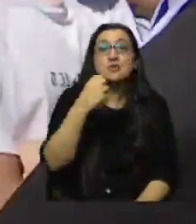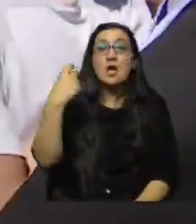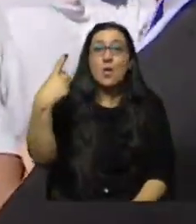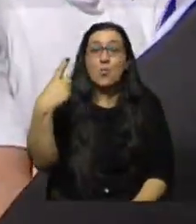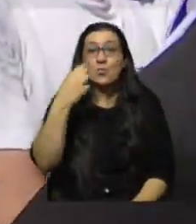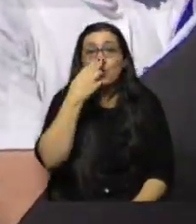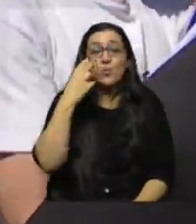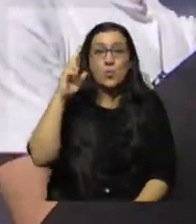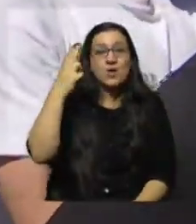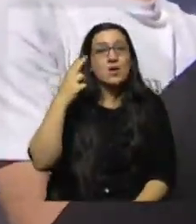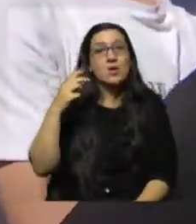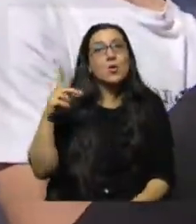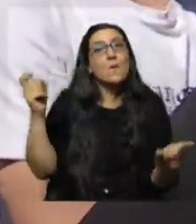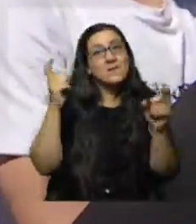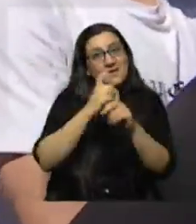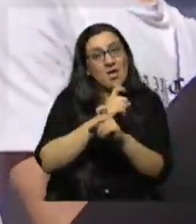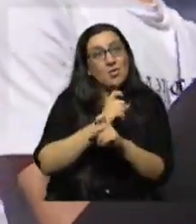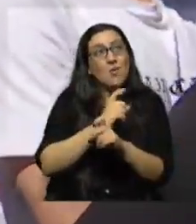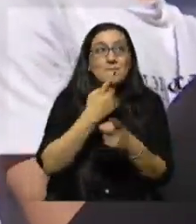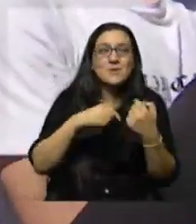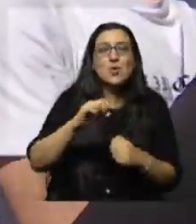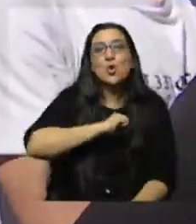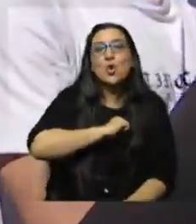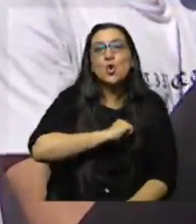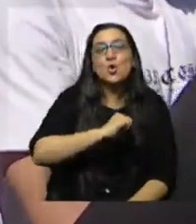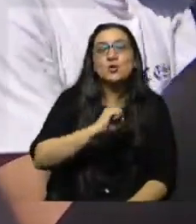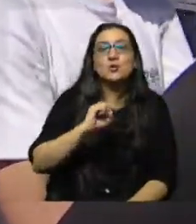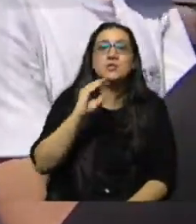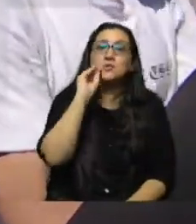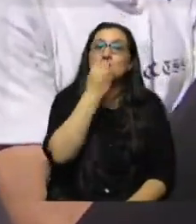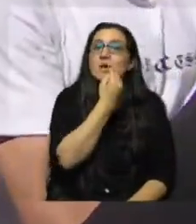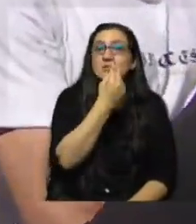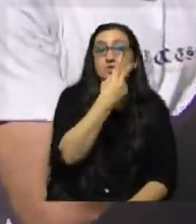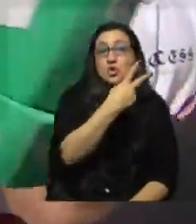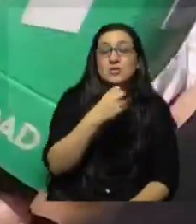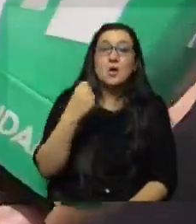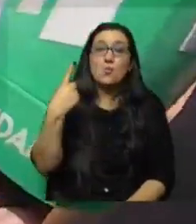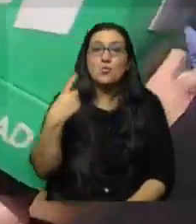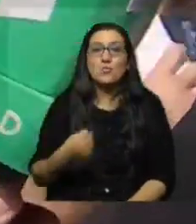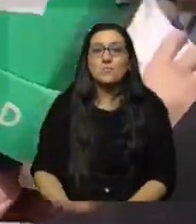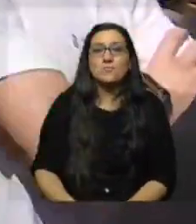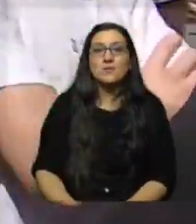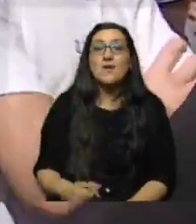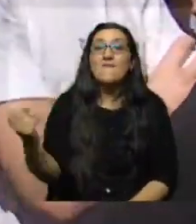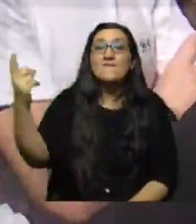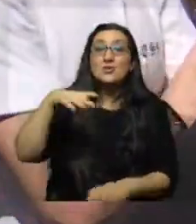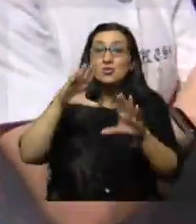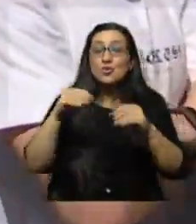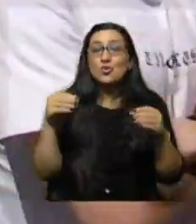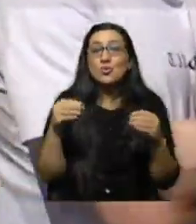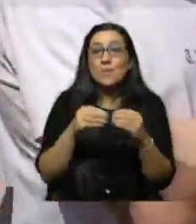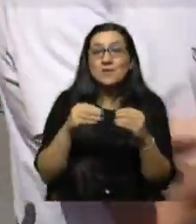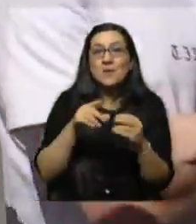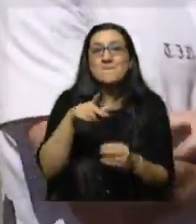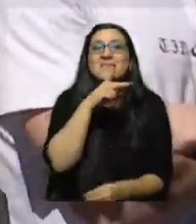complicado ahí el final. Gol de Suárez. A la 2-1. ¿Está? Vamos a ver. ¿Vinieron en barra con toda la oficina? Yo vine con